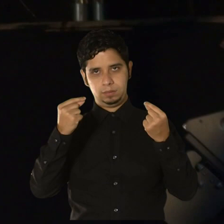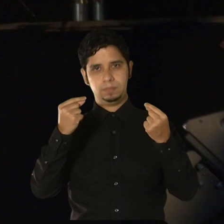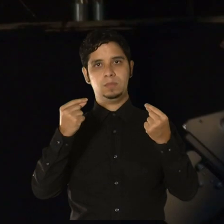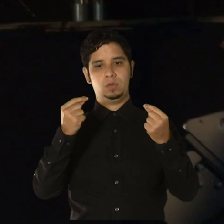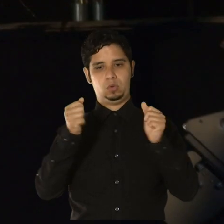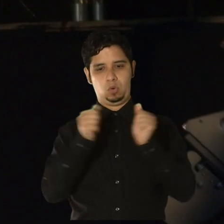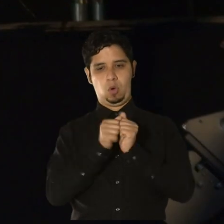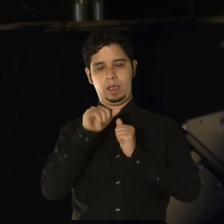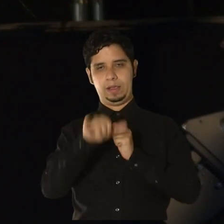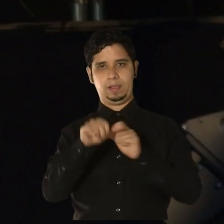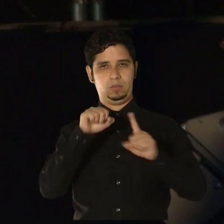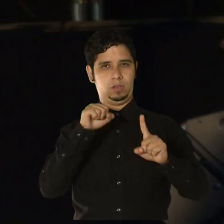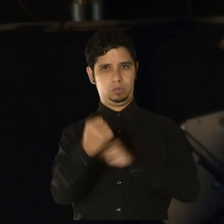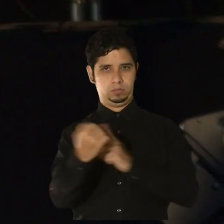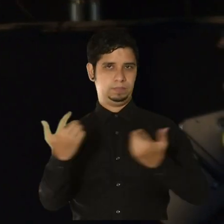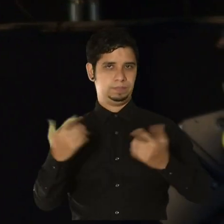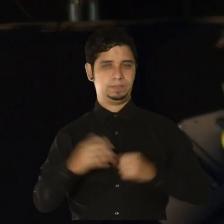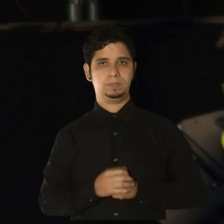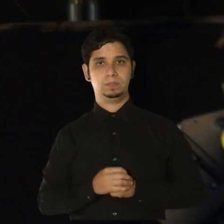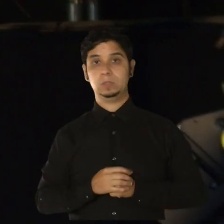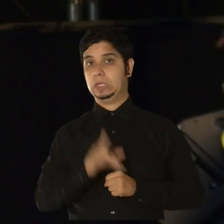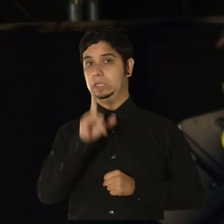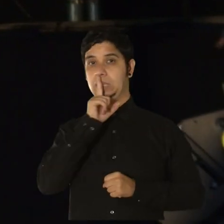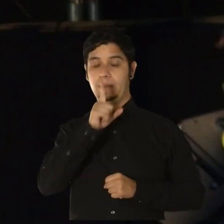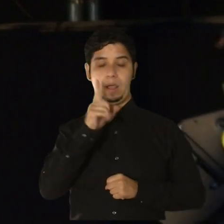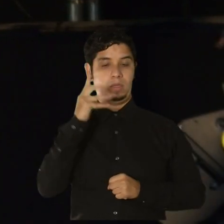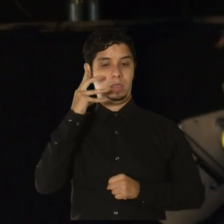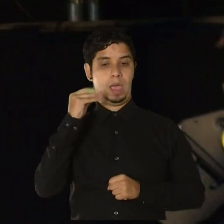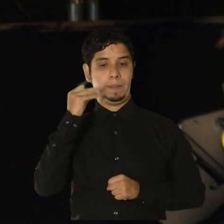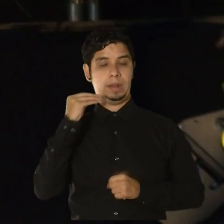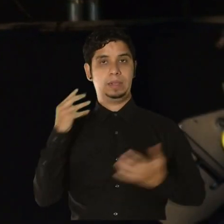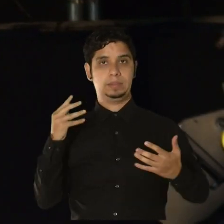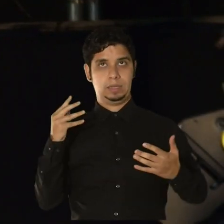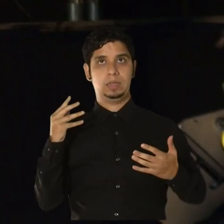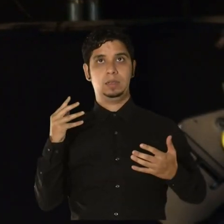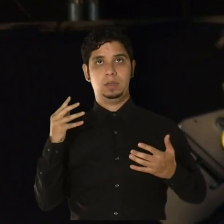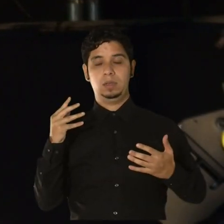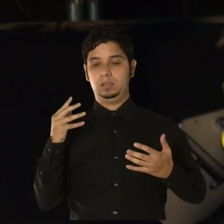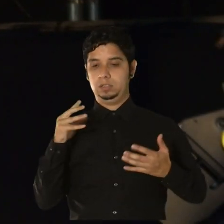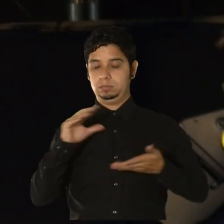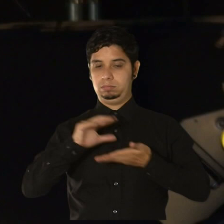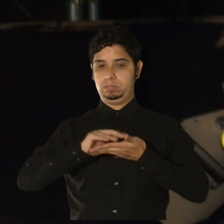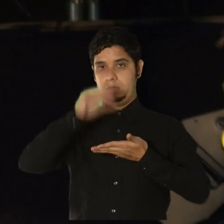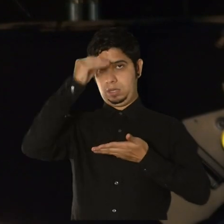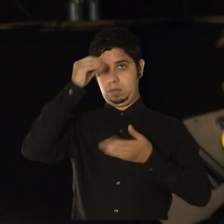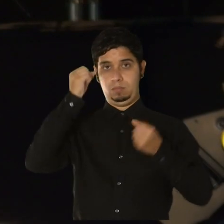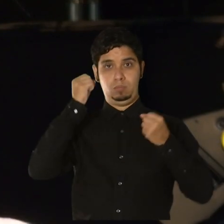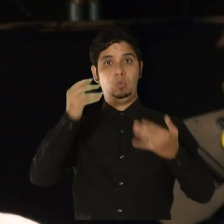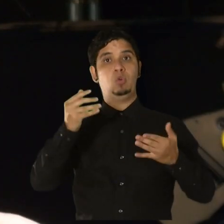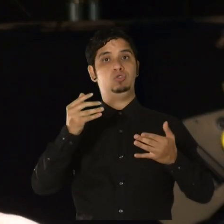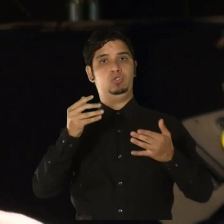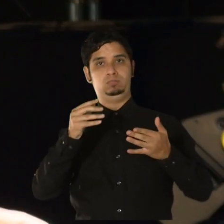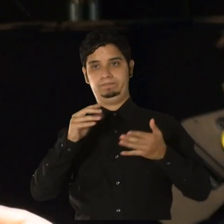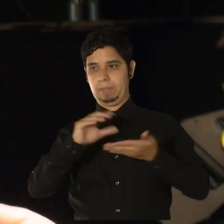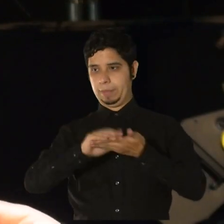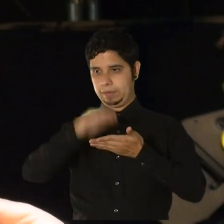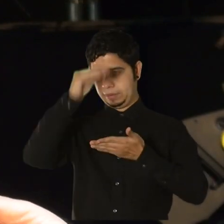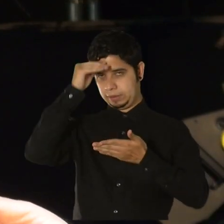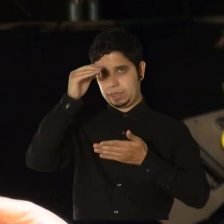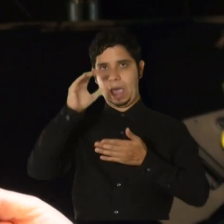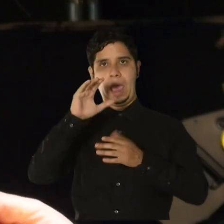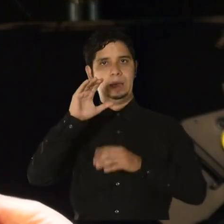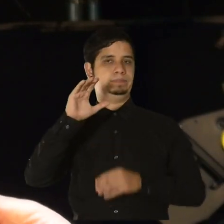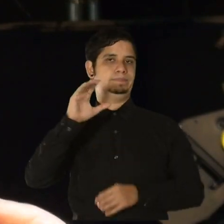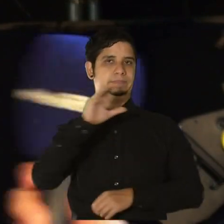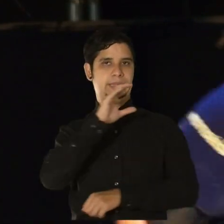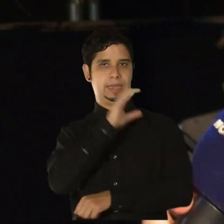con eso. O sea, que fue una experiencia muy enriquecedora, obviamente en conocimientos clínicos y en conocimientos de la